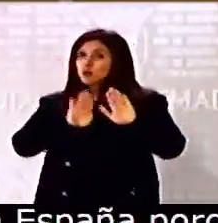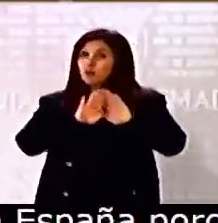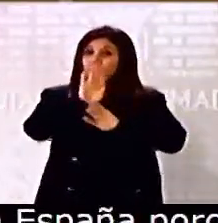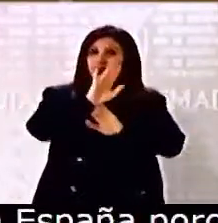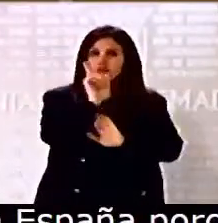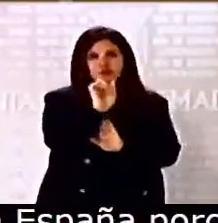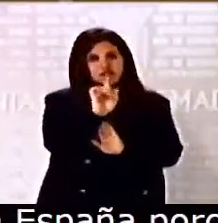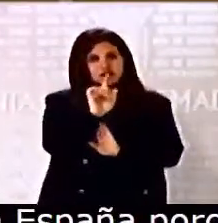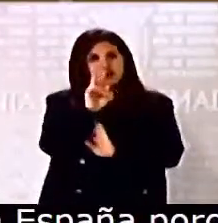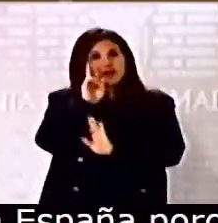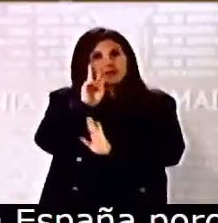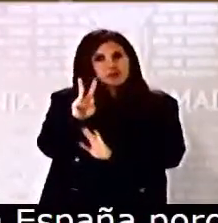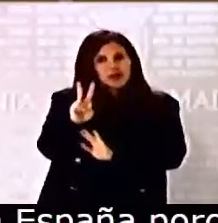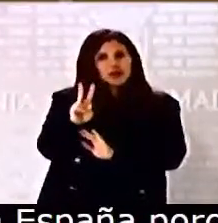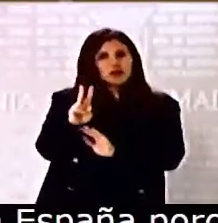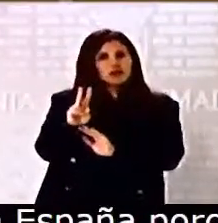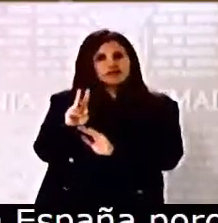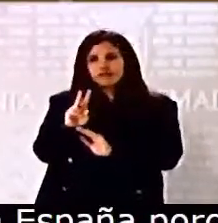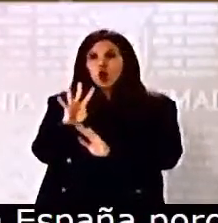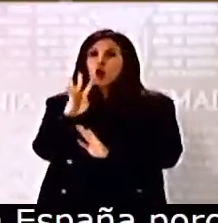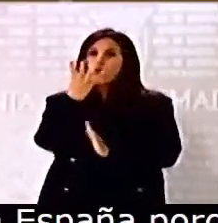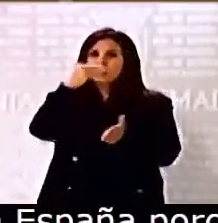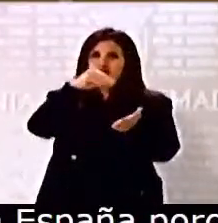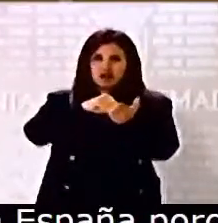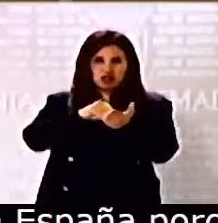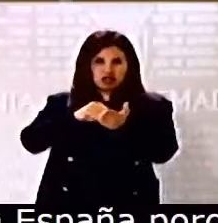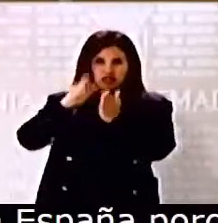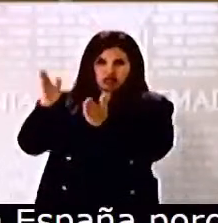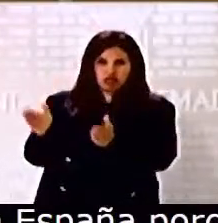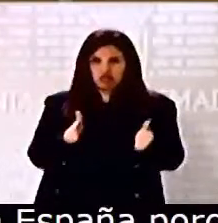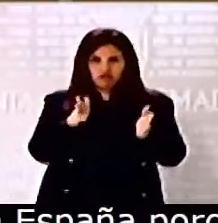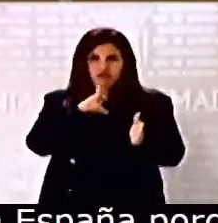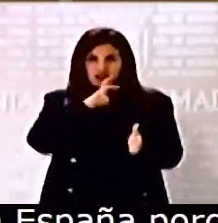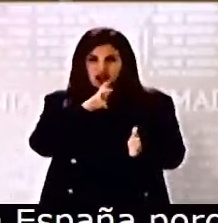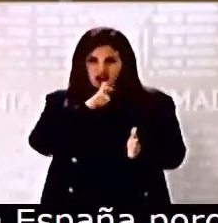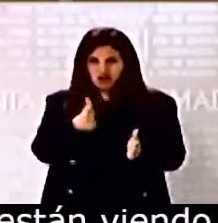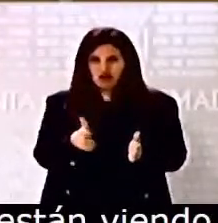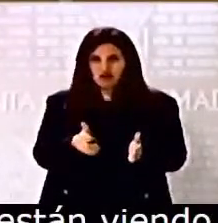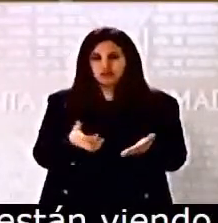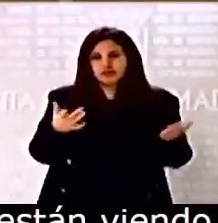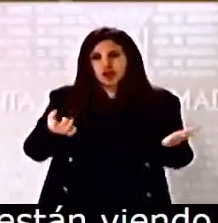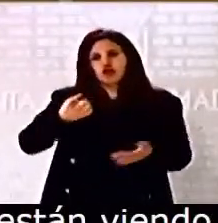una cuarta ola. Y, lógicamente, estamos preocupados.